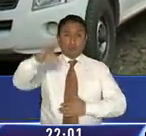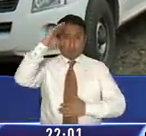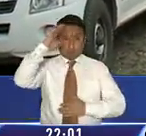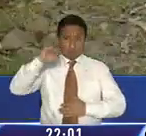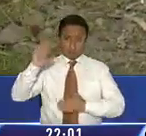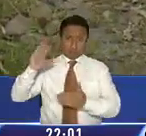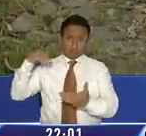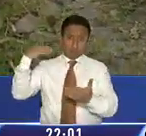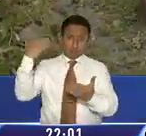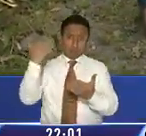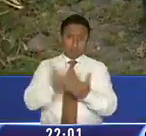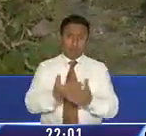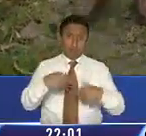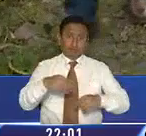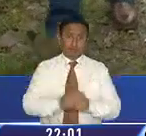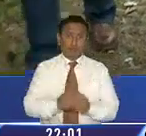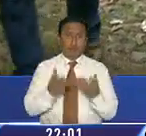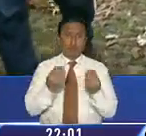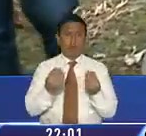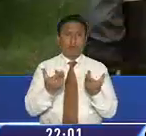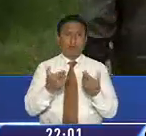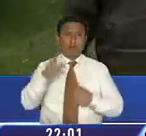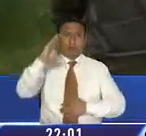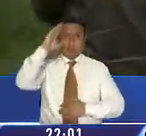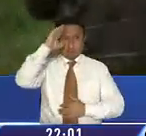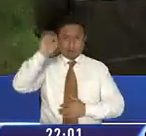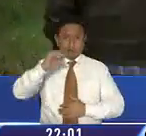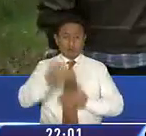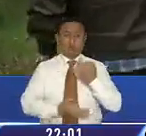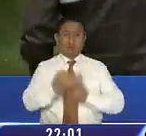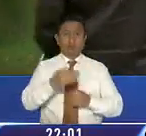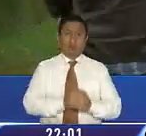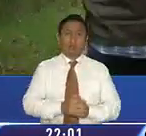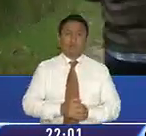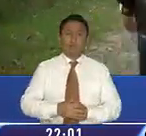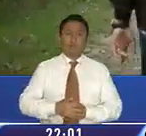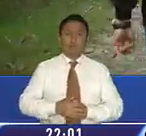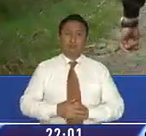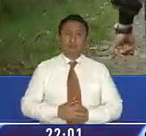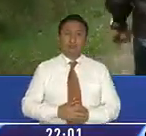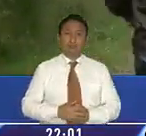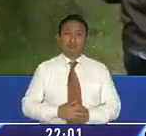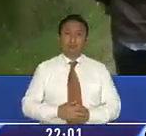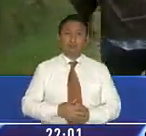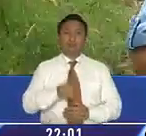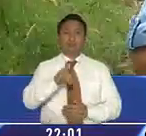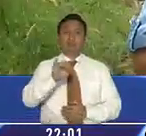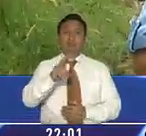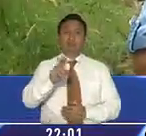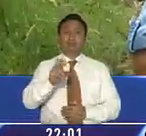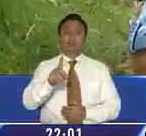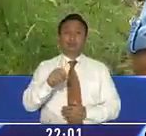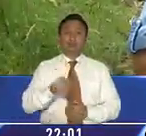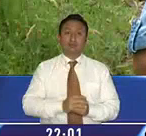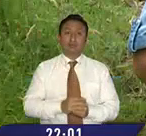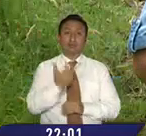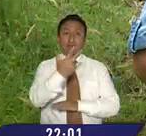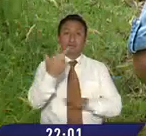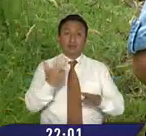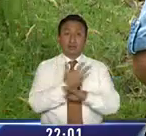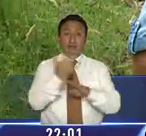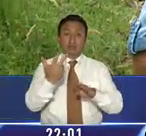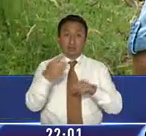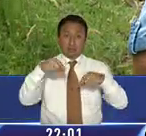hasta la vía Pasochoa. Llegaron agentes de inteligencia, policía judicial, criminalística y DINASED. Más de 3 horas demoró